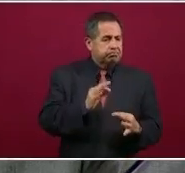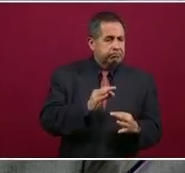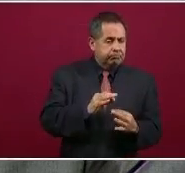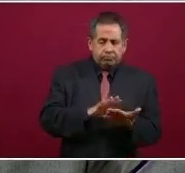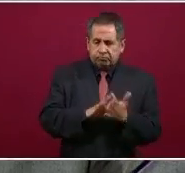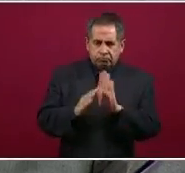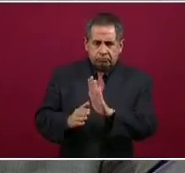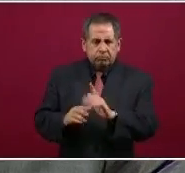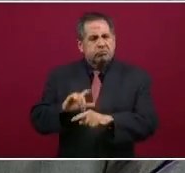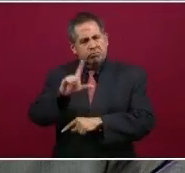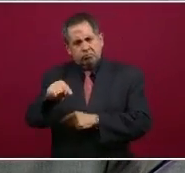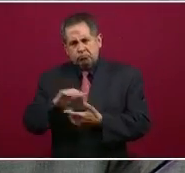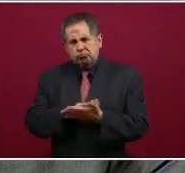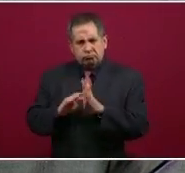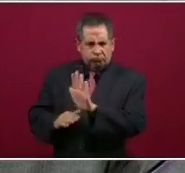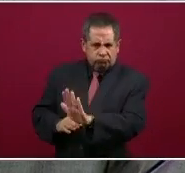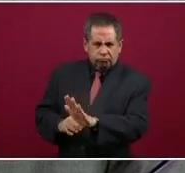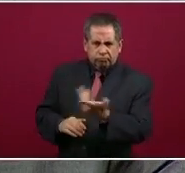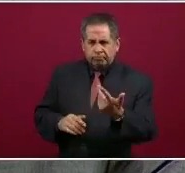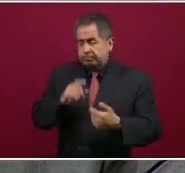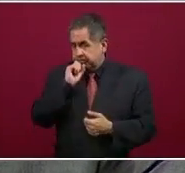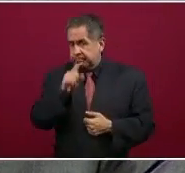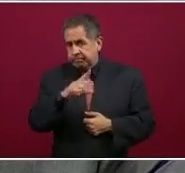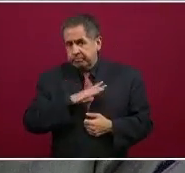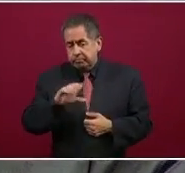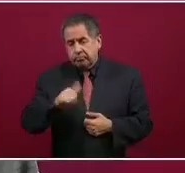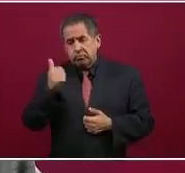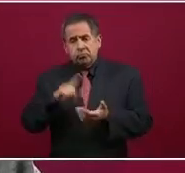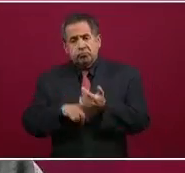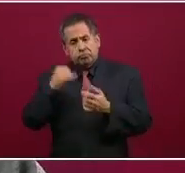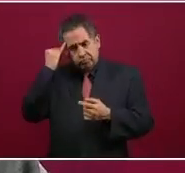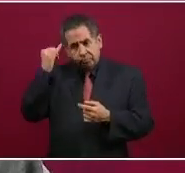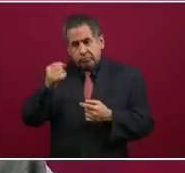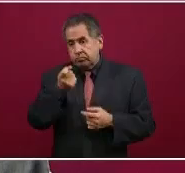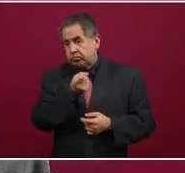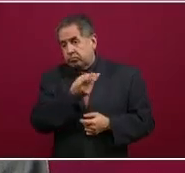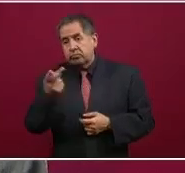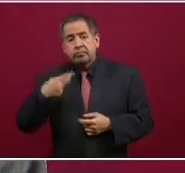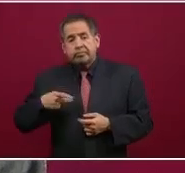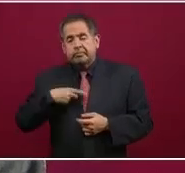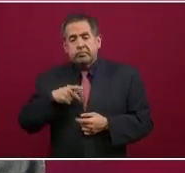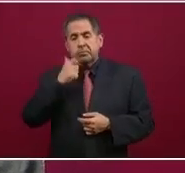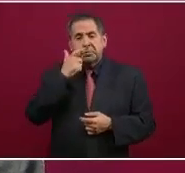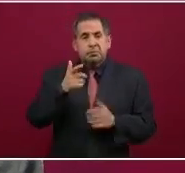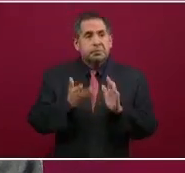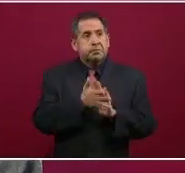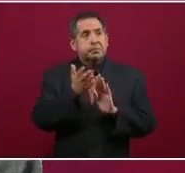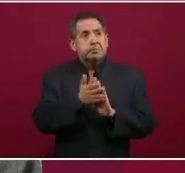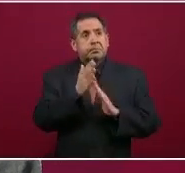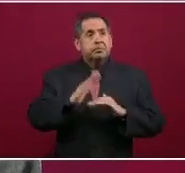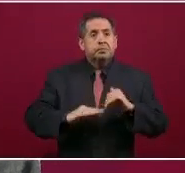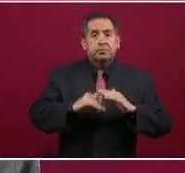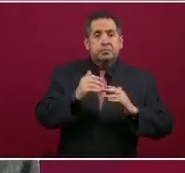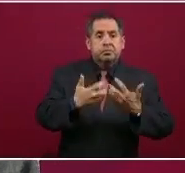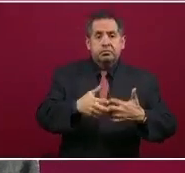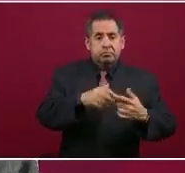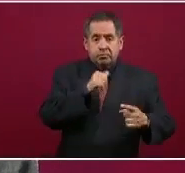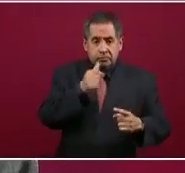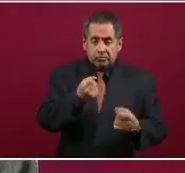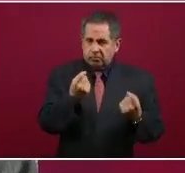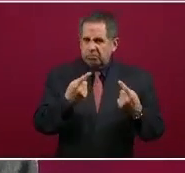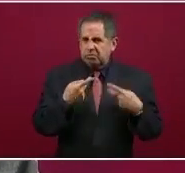eso. Como también hay mucho interés en que no se construyan estas obras